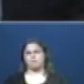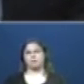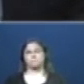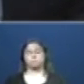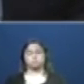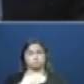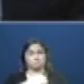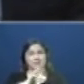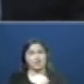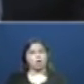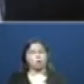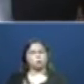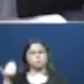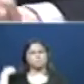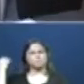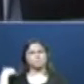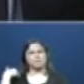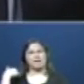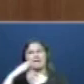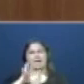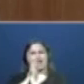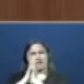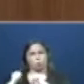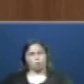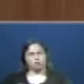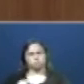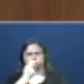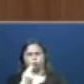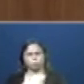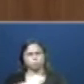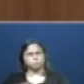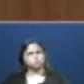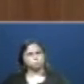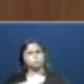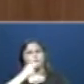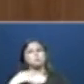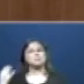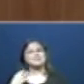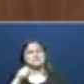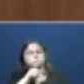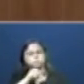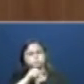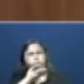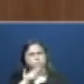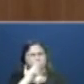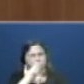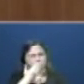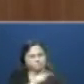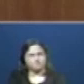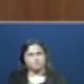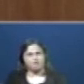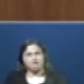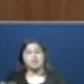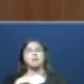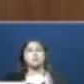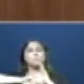asumió en aquel acuerdo político el compromiso de reflejar fielmente Su contenido en un proyecto